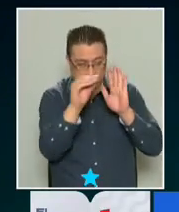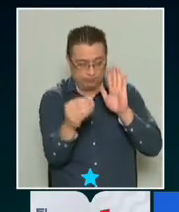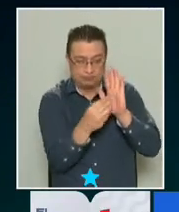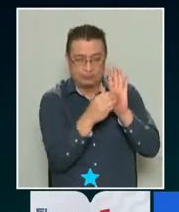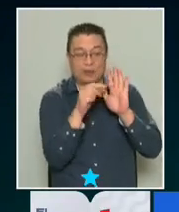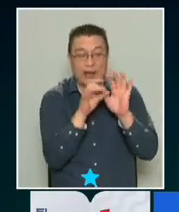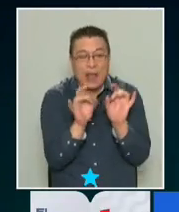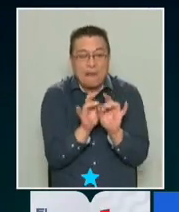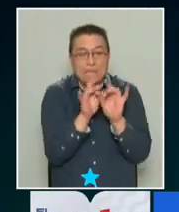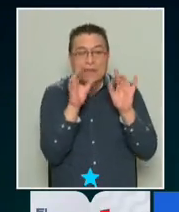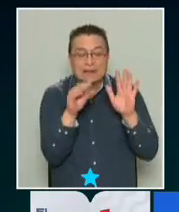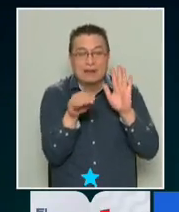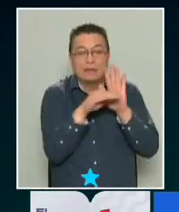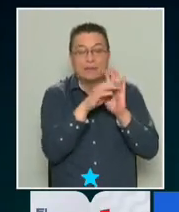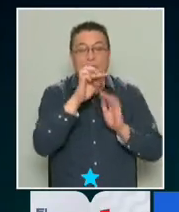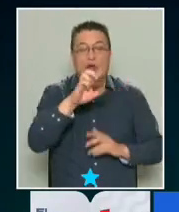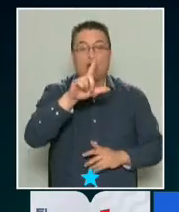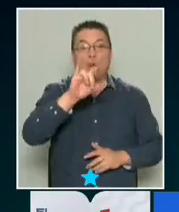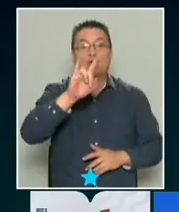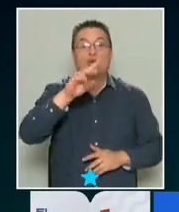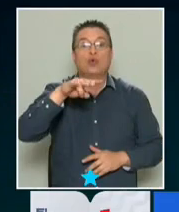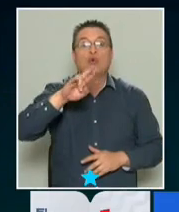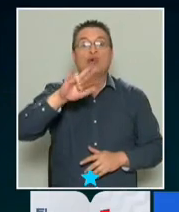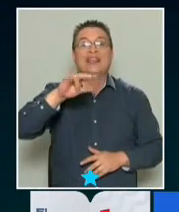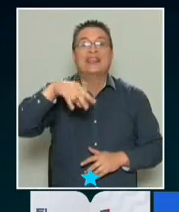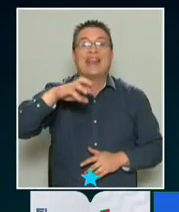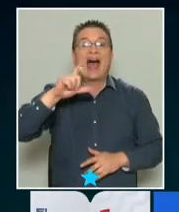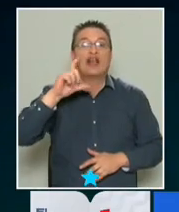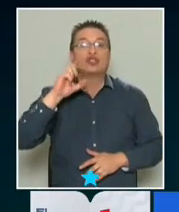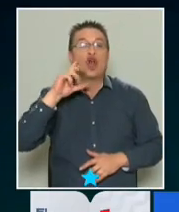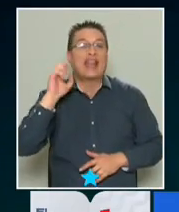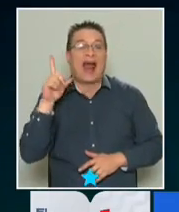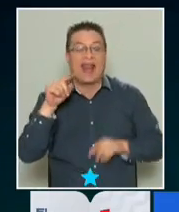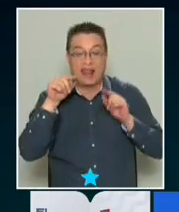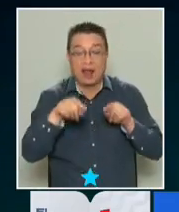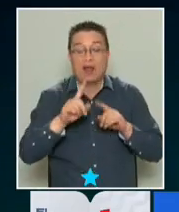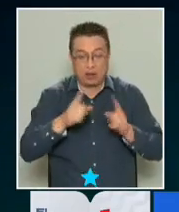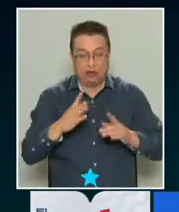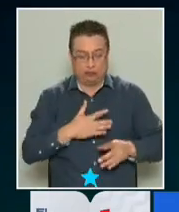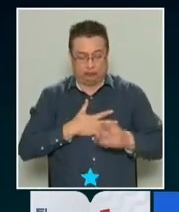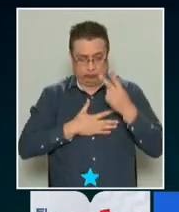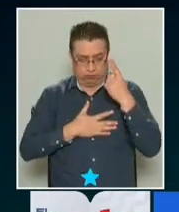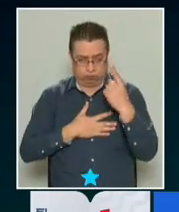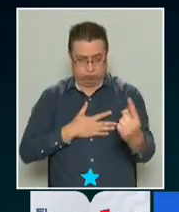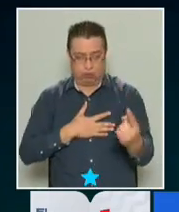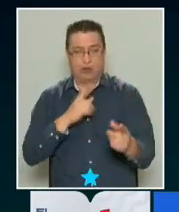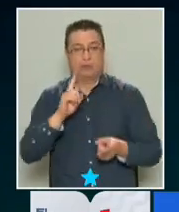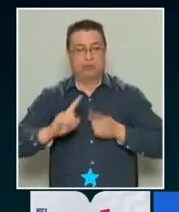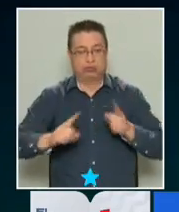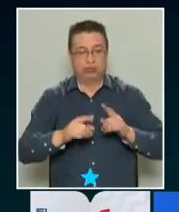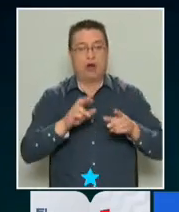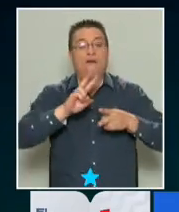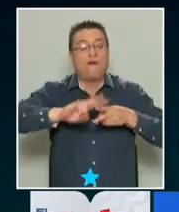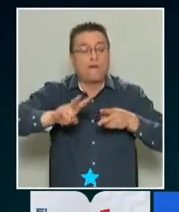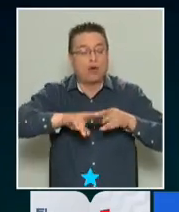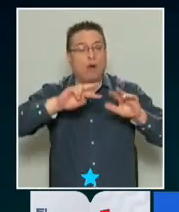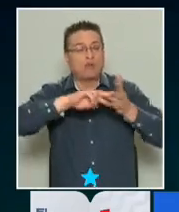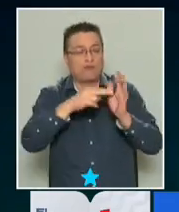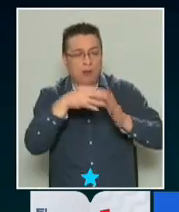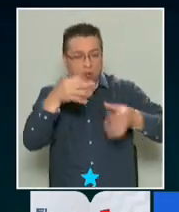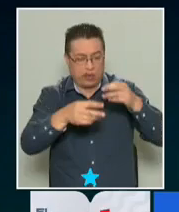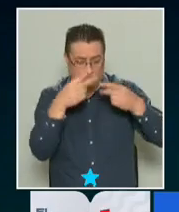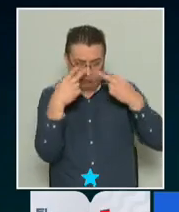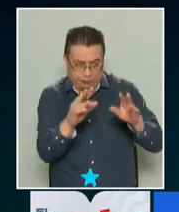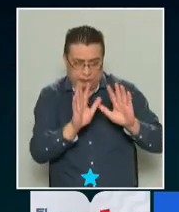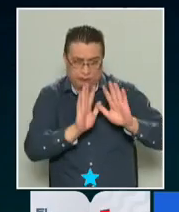algo específico sobre la plurinacionalidad como tú reconoces este directo autogobernarse y también reconoce también sus formas de resolver los conflictos jurídicos